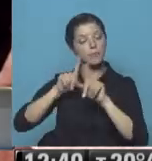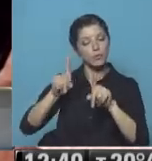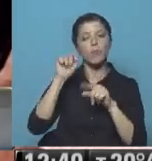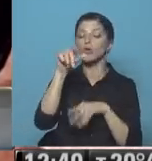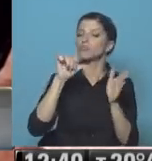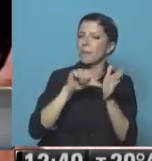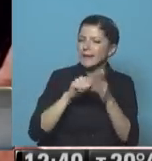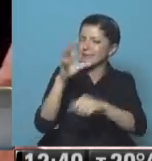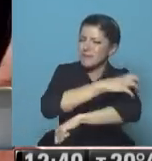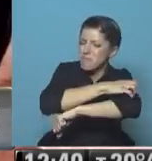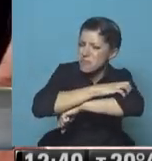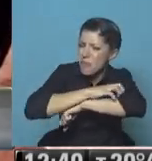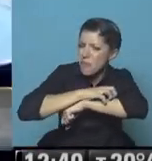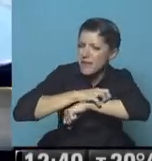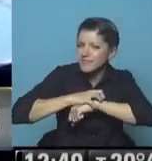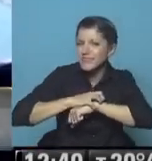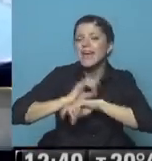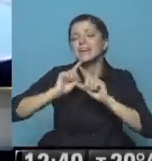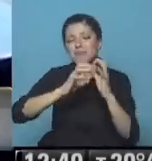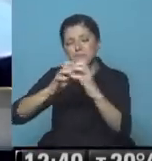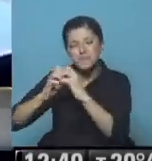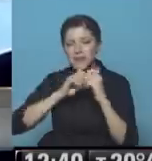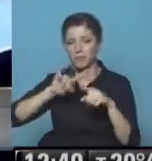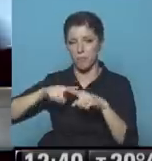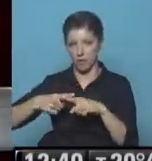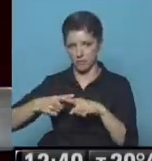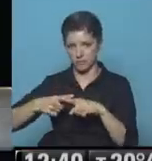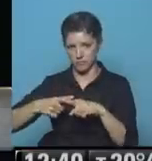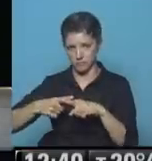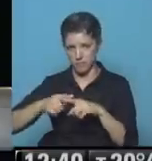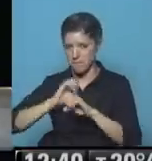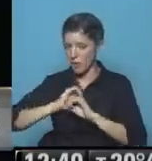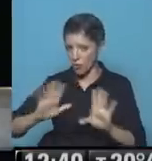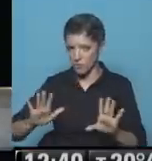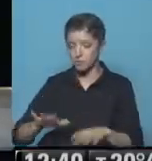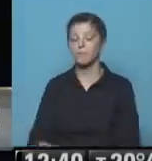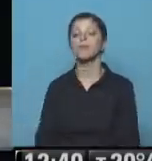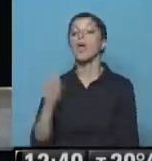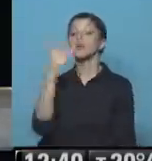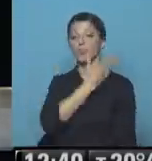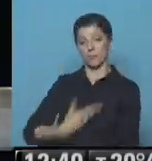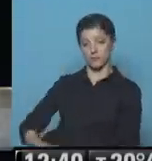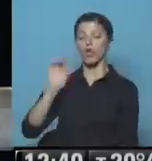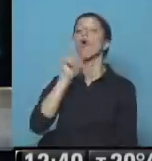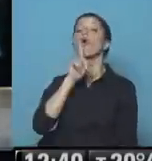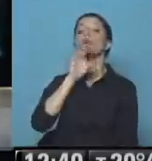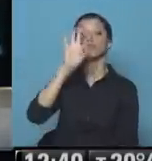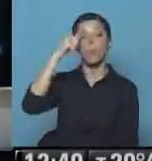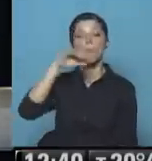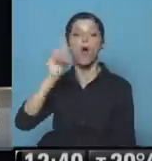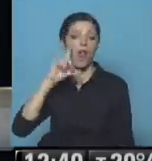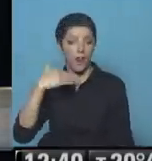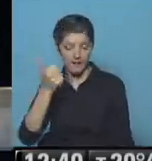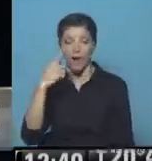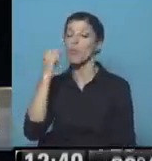en la pobreza, vive una de las mayores crisis políticas de su historia. El presidente Otto Pérez Molina, un general